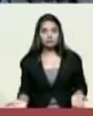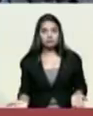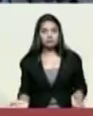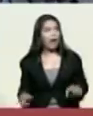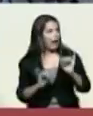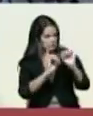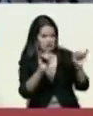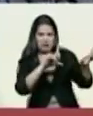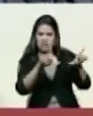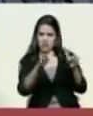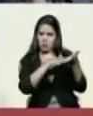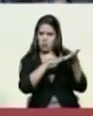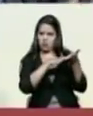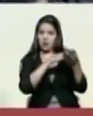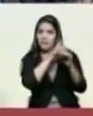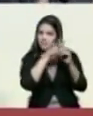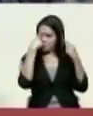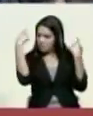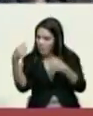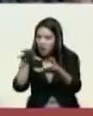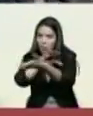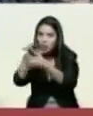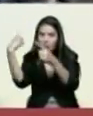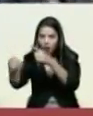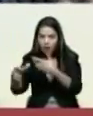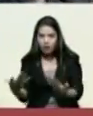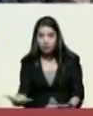Resolviste tu problema y te olvidas del problema de los demás.